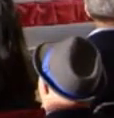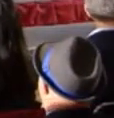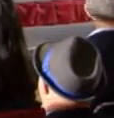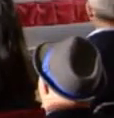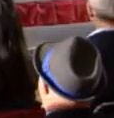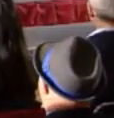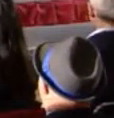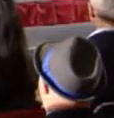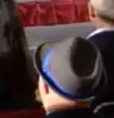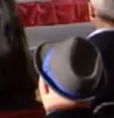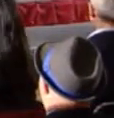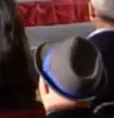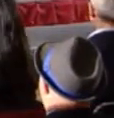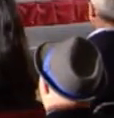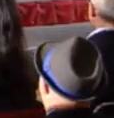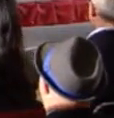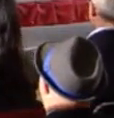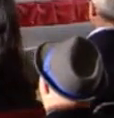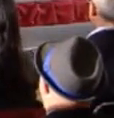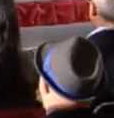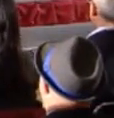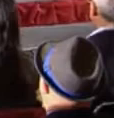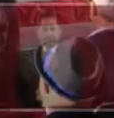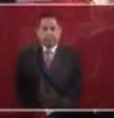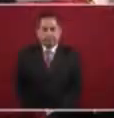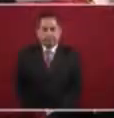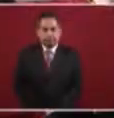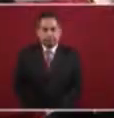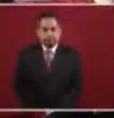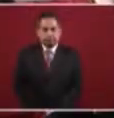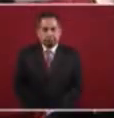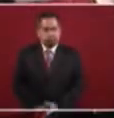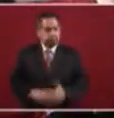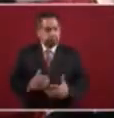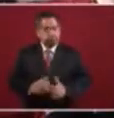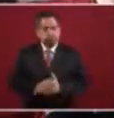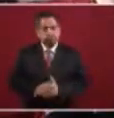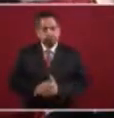Pues es una investigación, es una